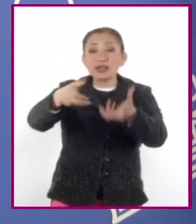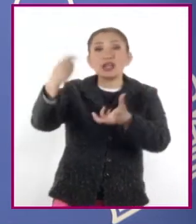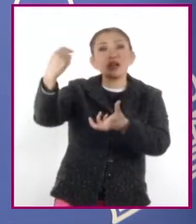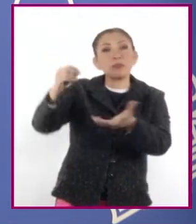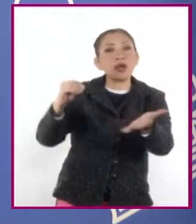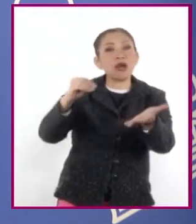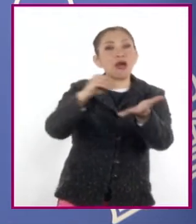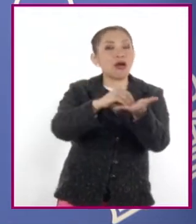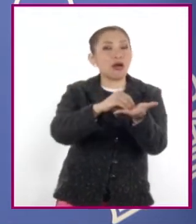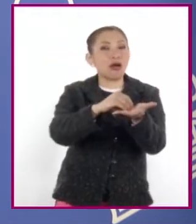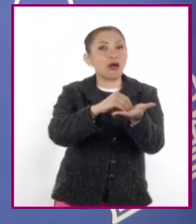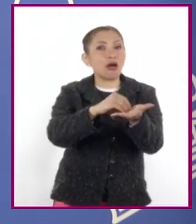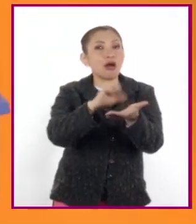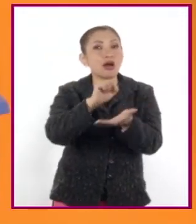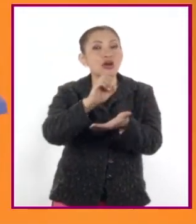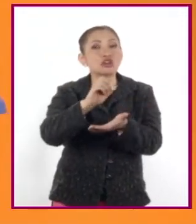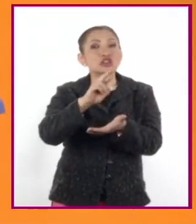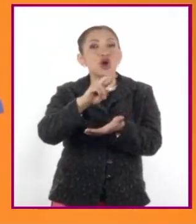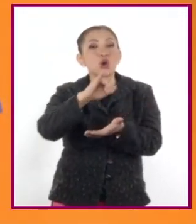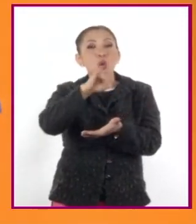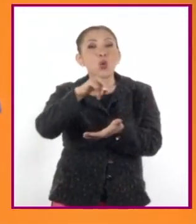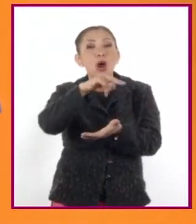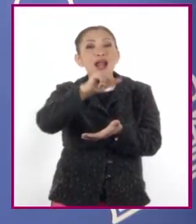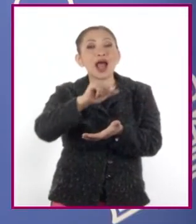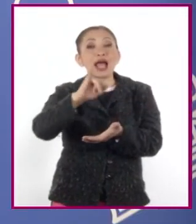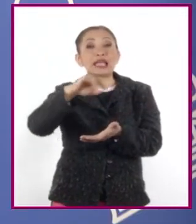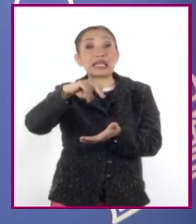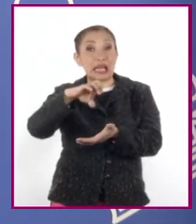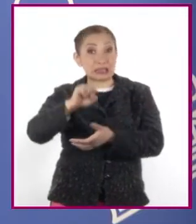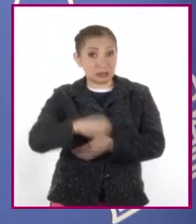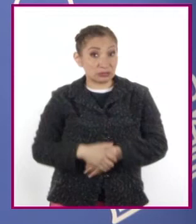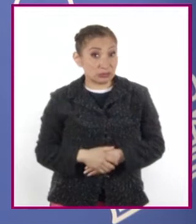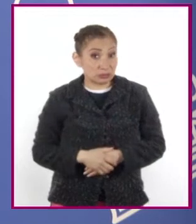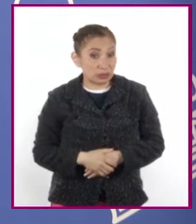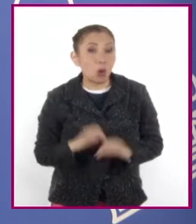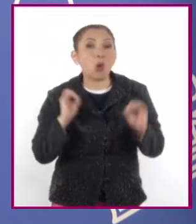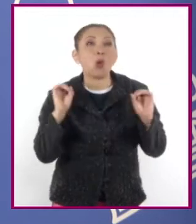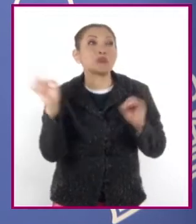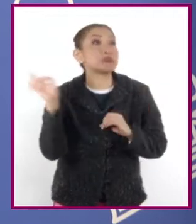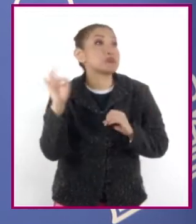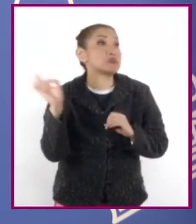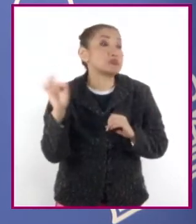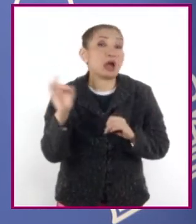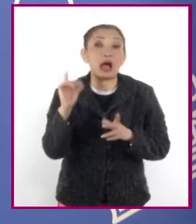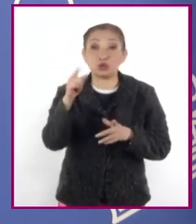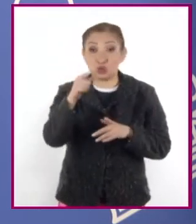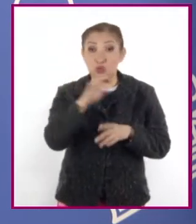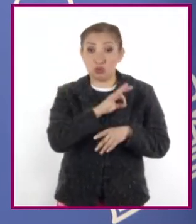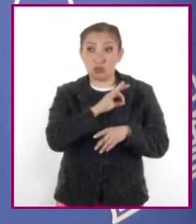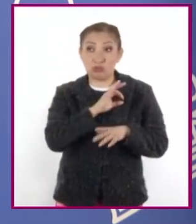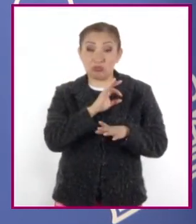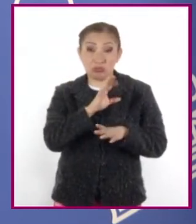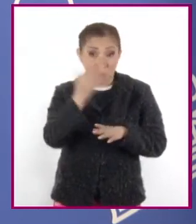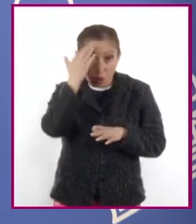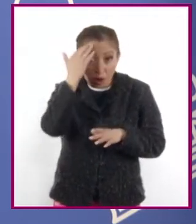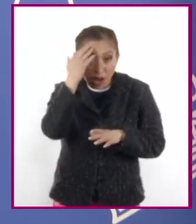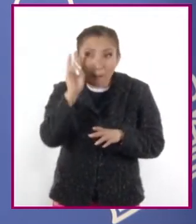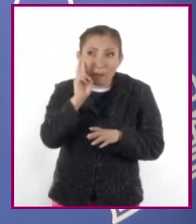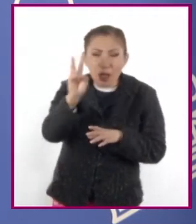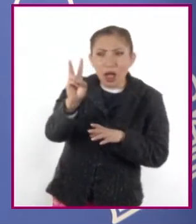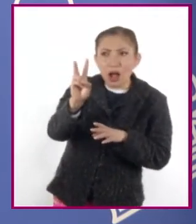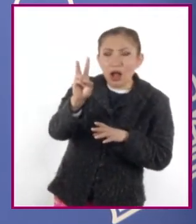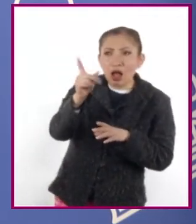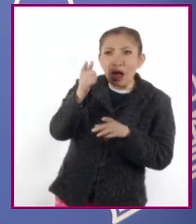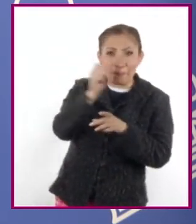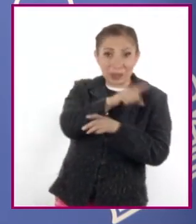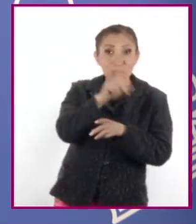el nombre Sor Juana Inés de la Cruz? O mejor aún, ¿han tenido la oportunidad de leer algo de